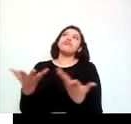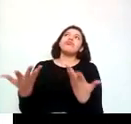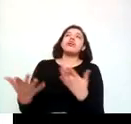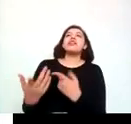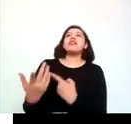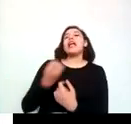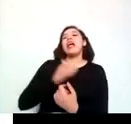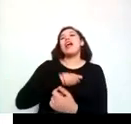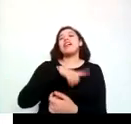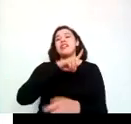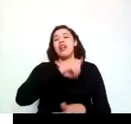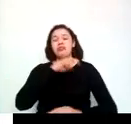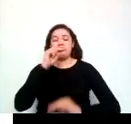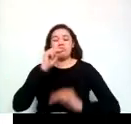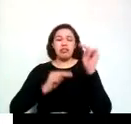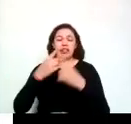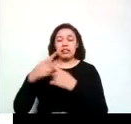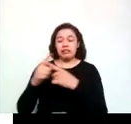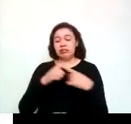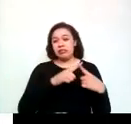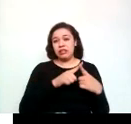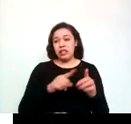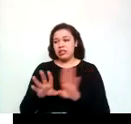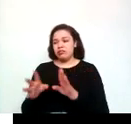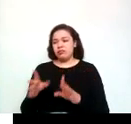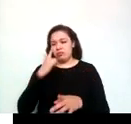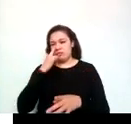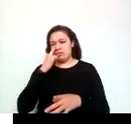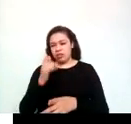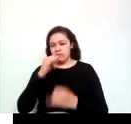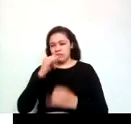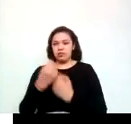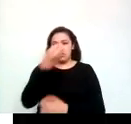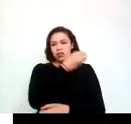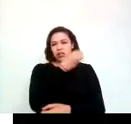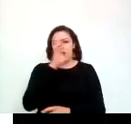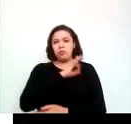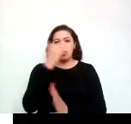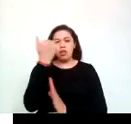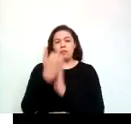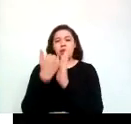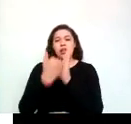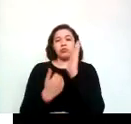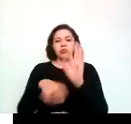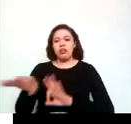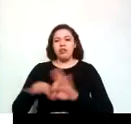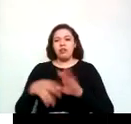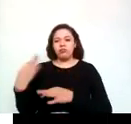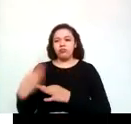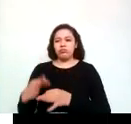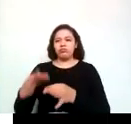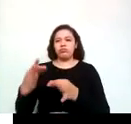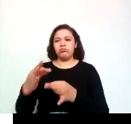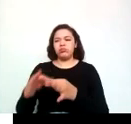la salud y en el ámbito organizacional pues nos puede también disminuir la productividad de nuestros colaboradores.